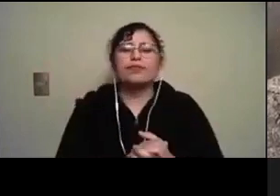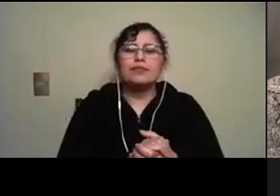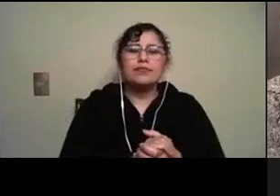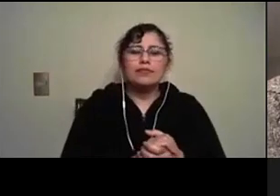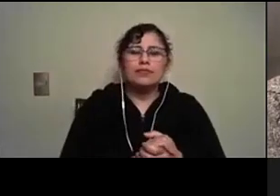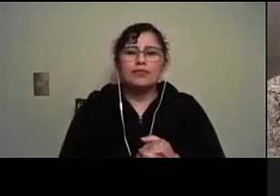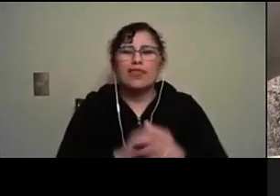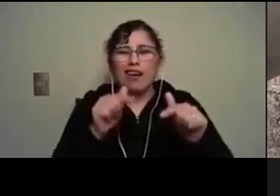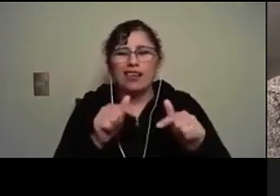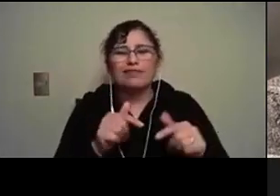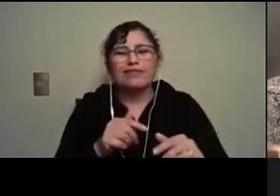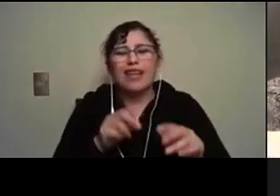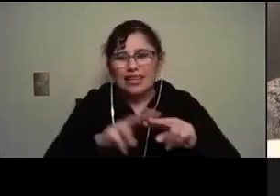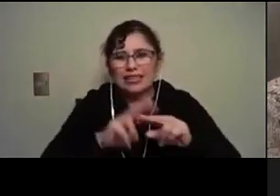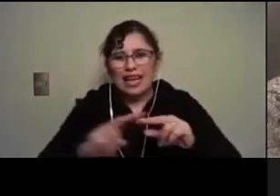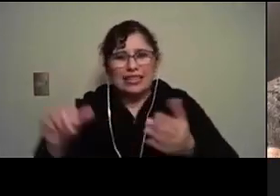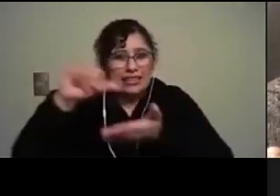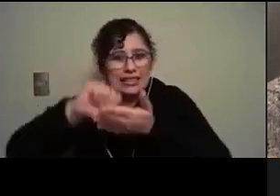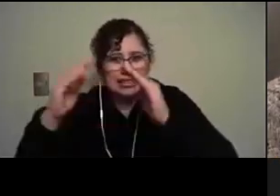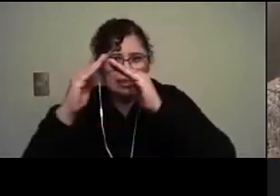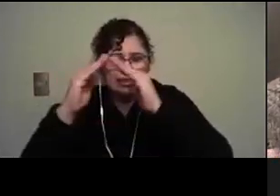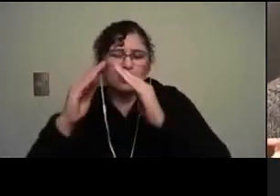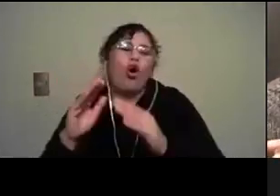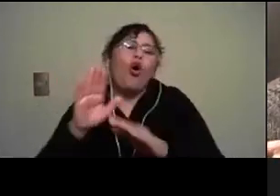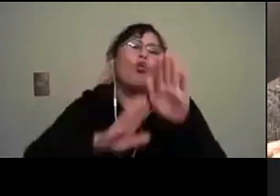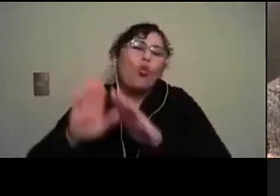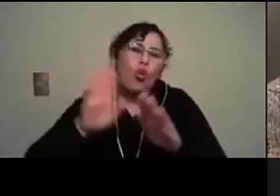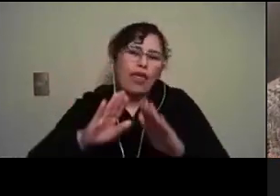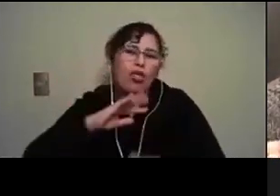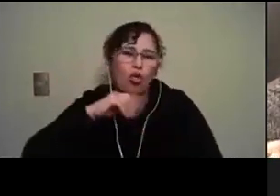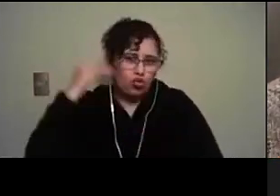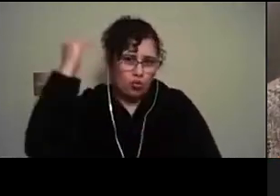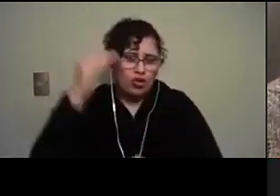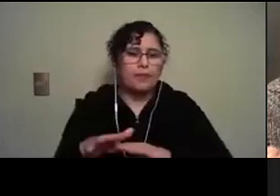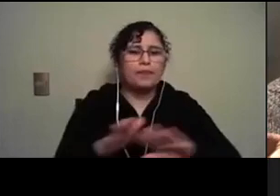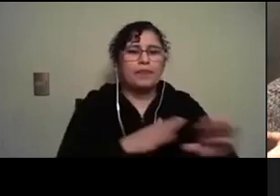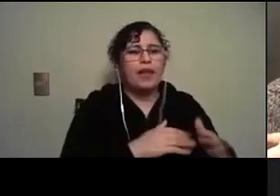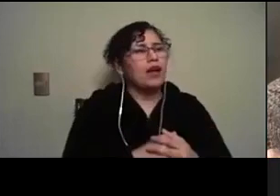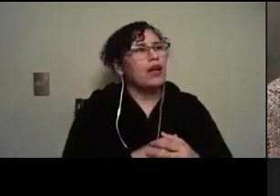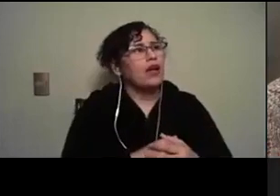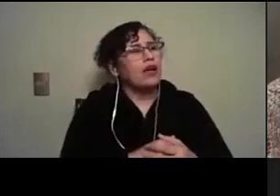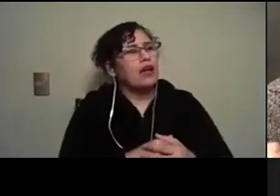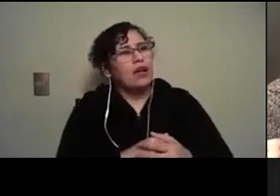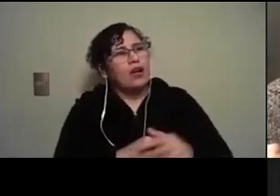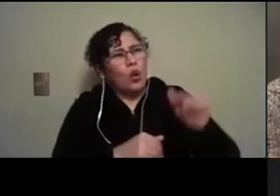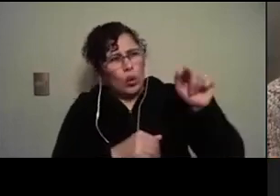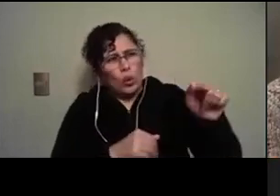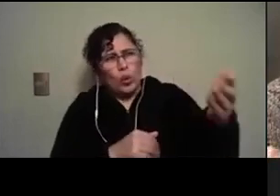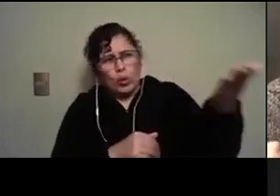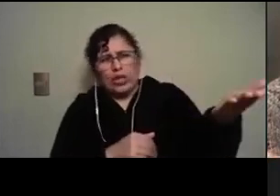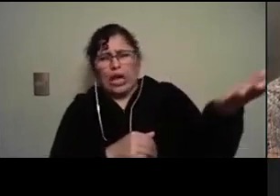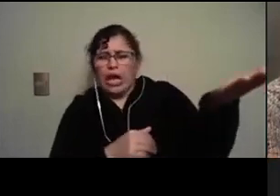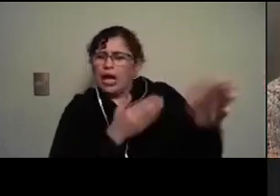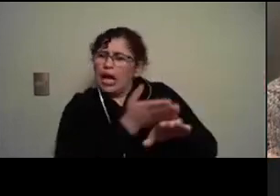ir levantando estos centros, ¿sí? yo creo que el tema demográfico igual tiene harto que ver, pues, a lo que nombraba usted antes del envejecimiento de